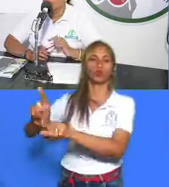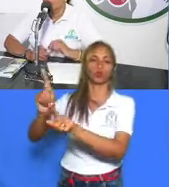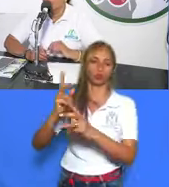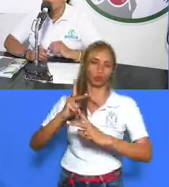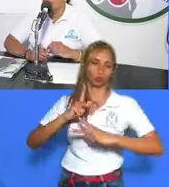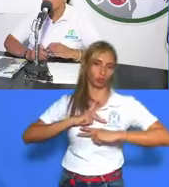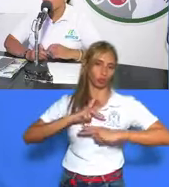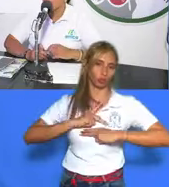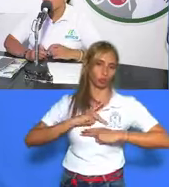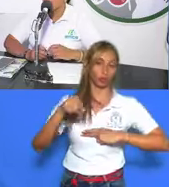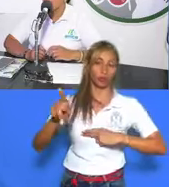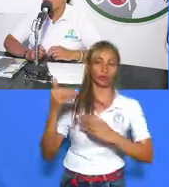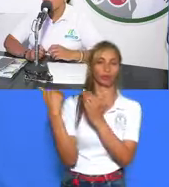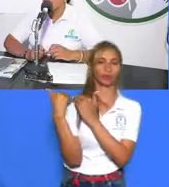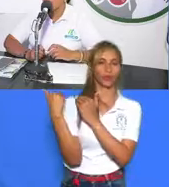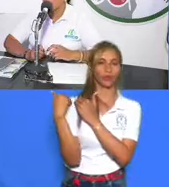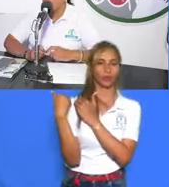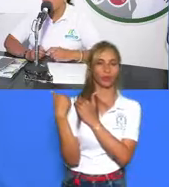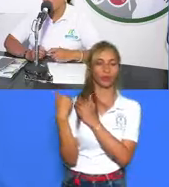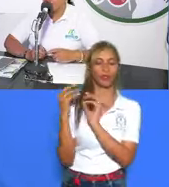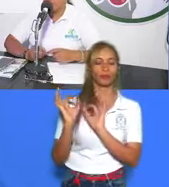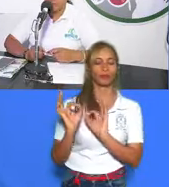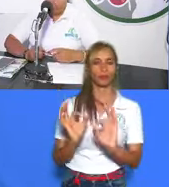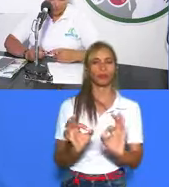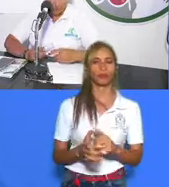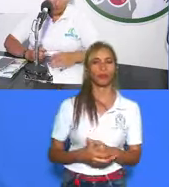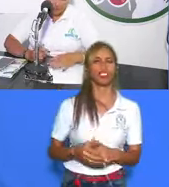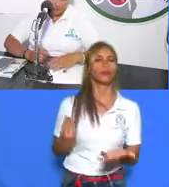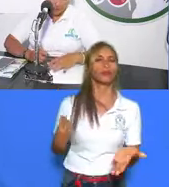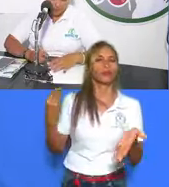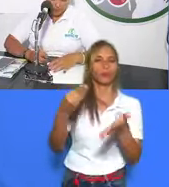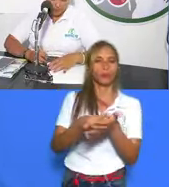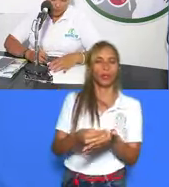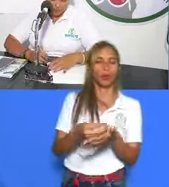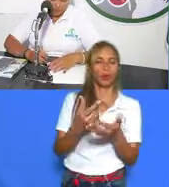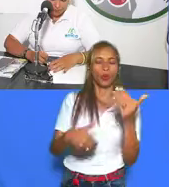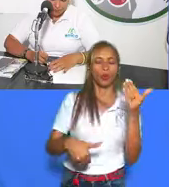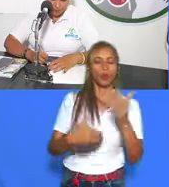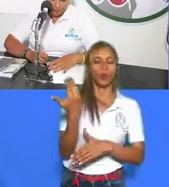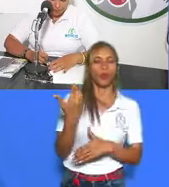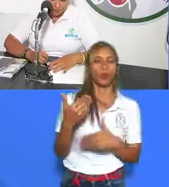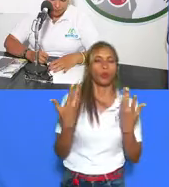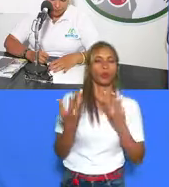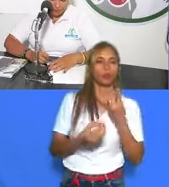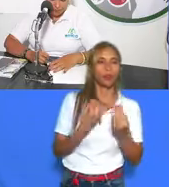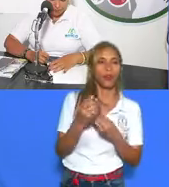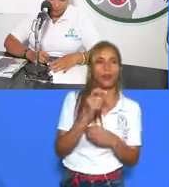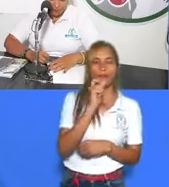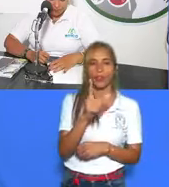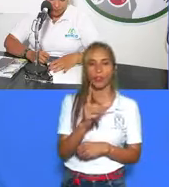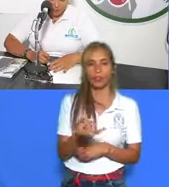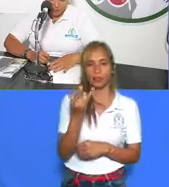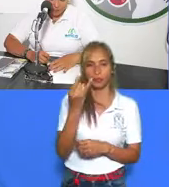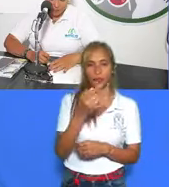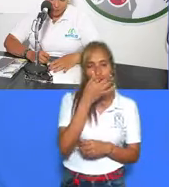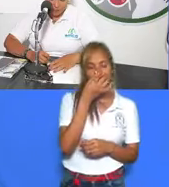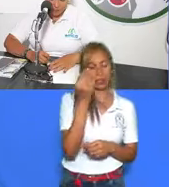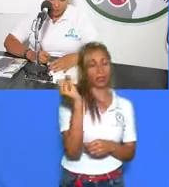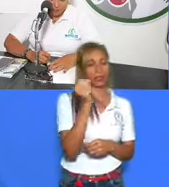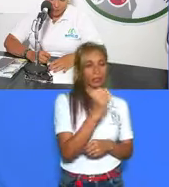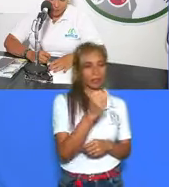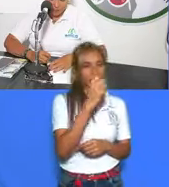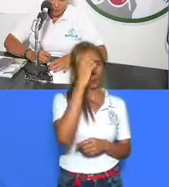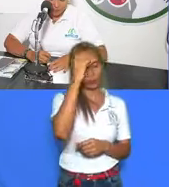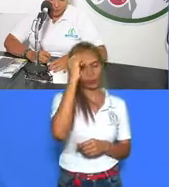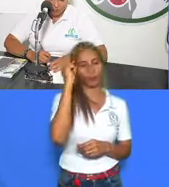contar con un medidor en óptimas condiciones. ¿Y para el pago de ese medidor existe alguna facilidad de pago para el usuario? Sí,